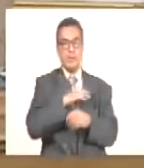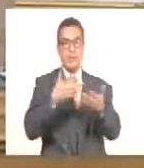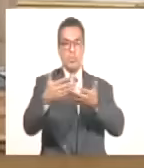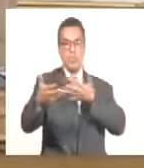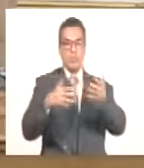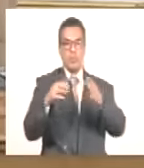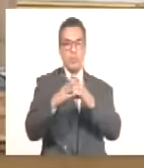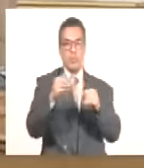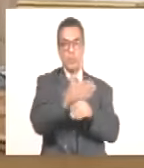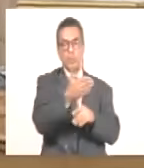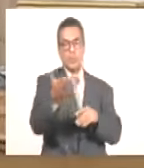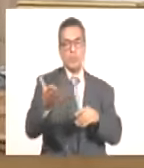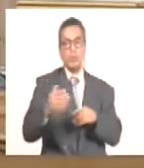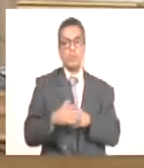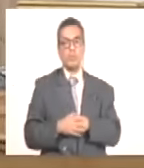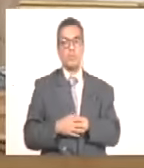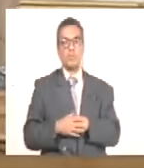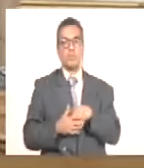compartir con ustedes